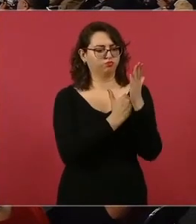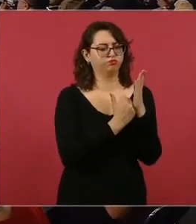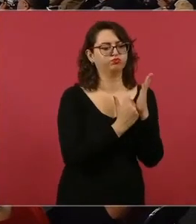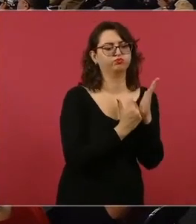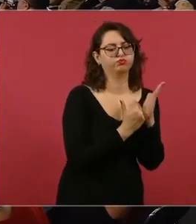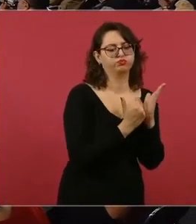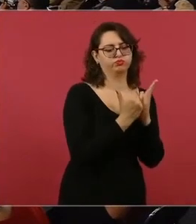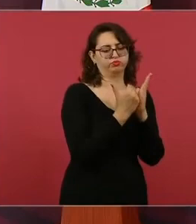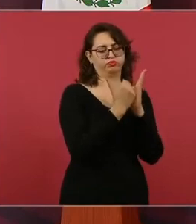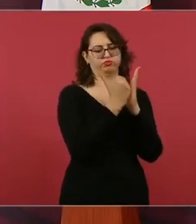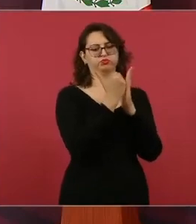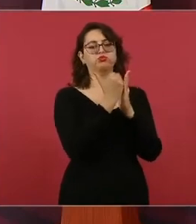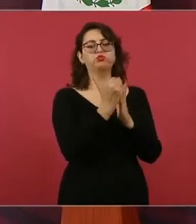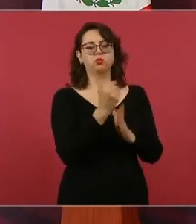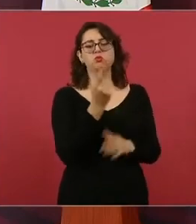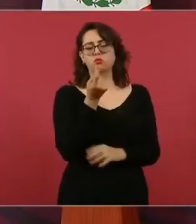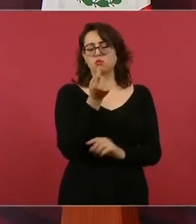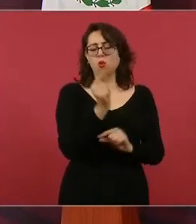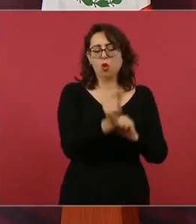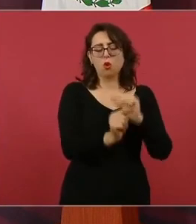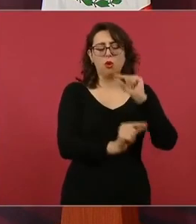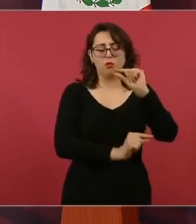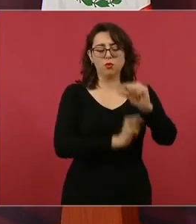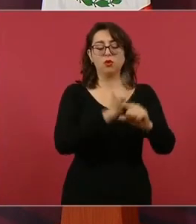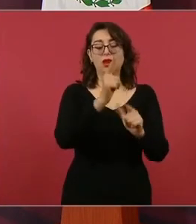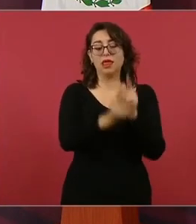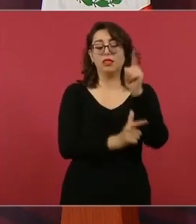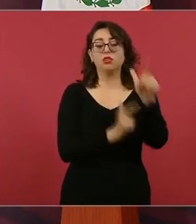distribución del ingreso.